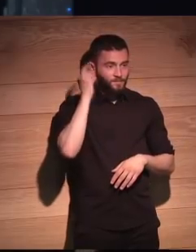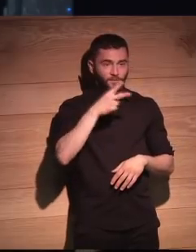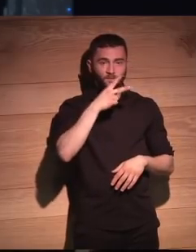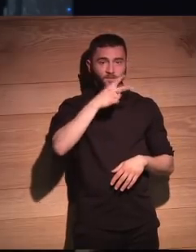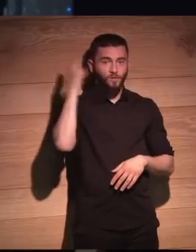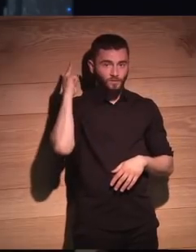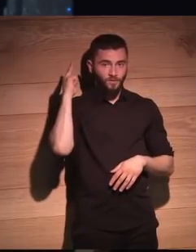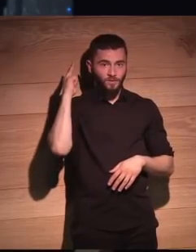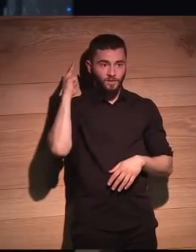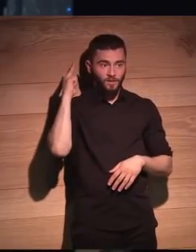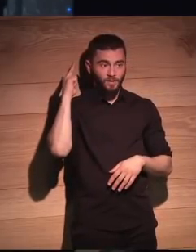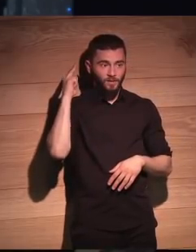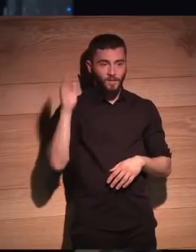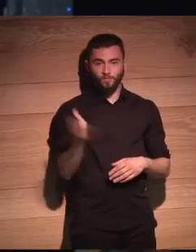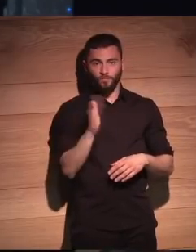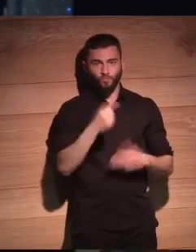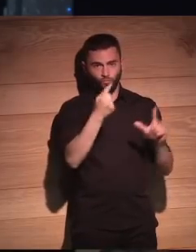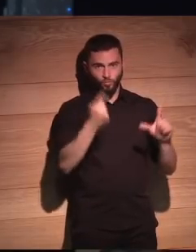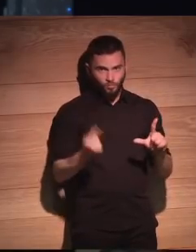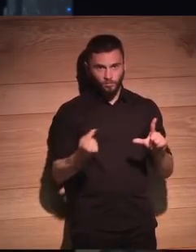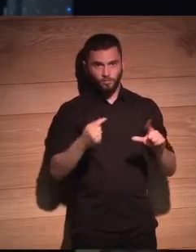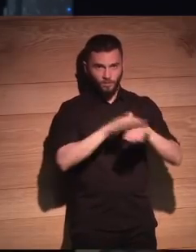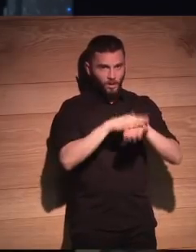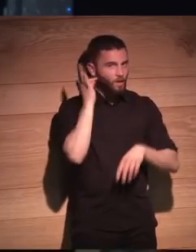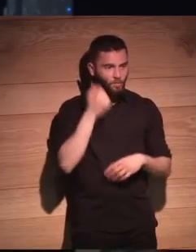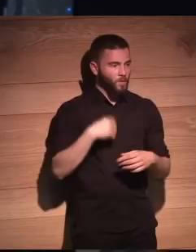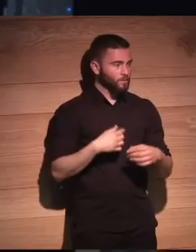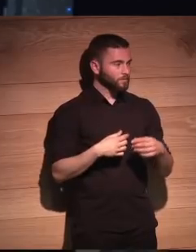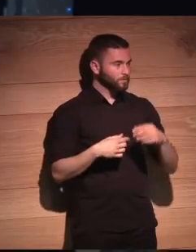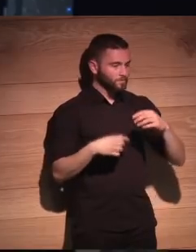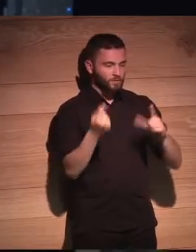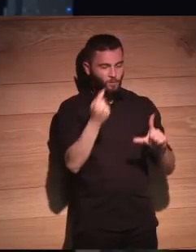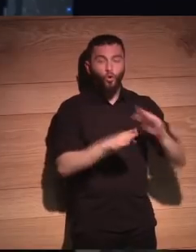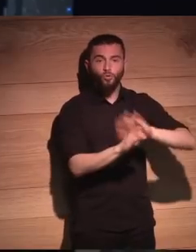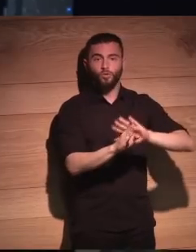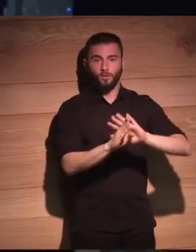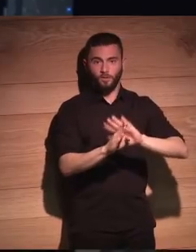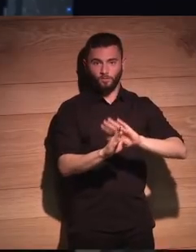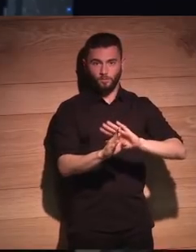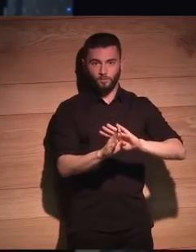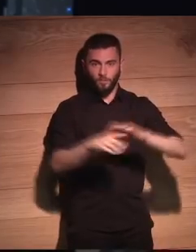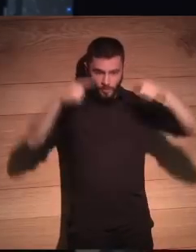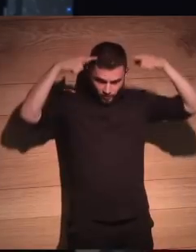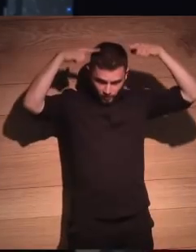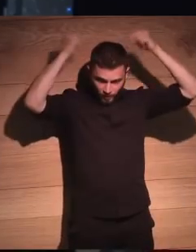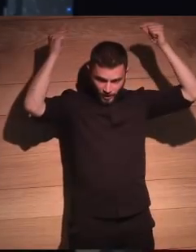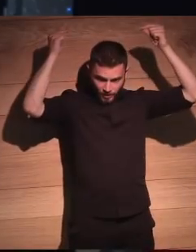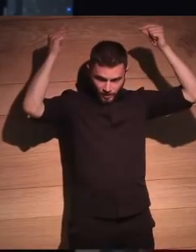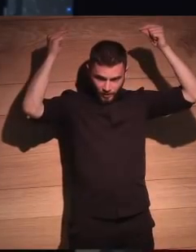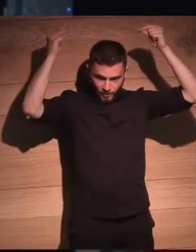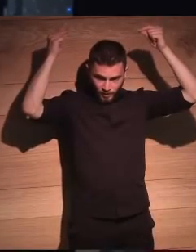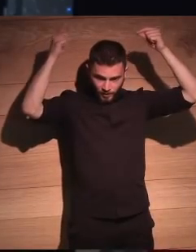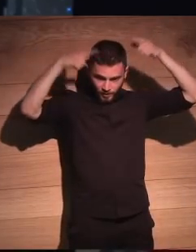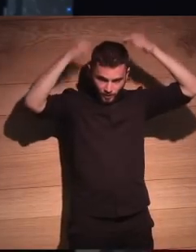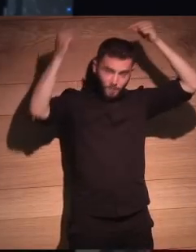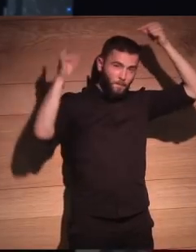he dibujado las dos colecciones y bueno, y sigo dibujando Catwoman, y sobre todo, por ejemplo, el caso de Batwoman, que empezó siendo su prima y una especie de